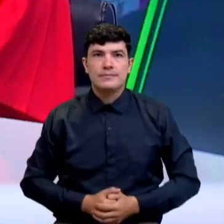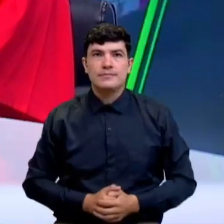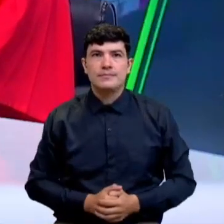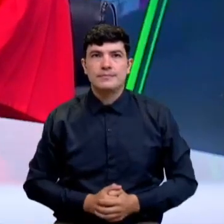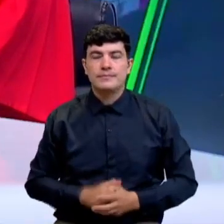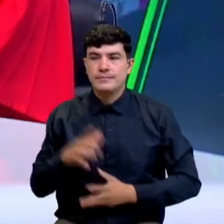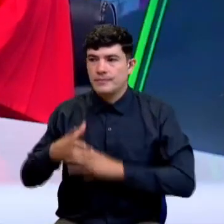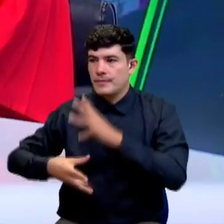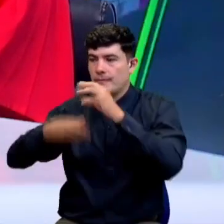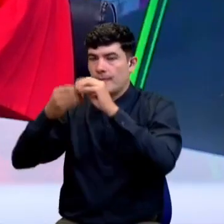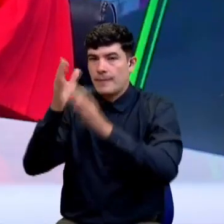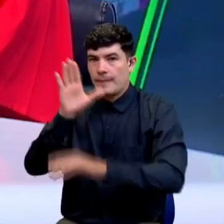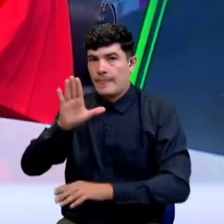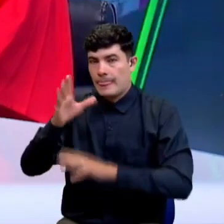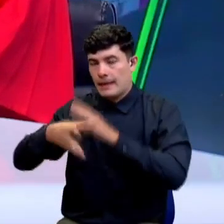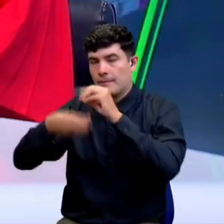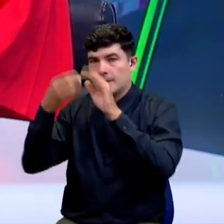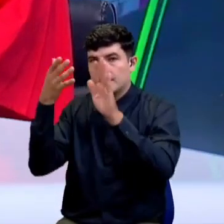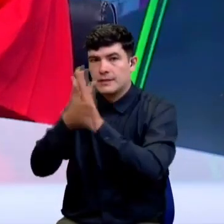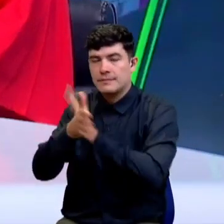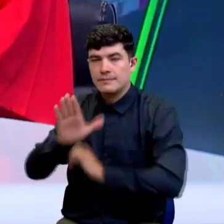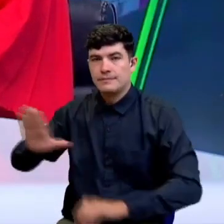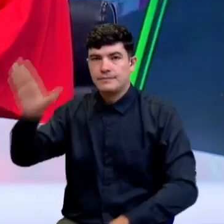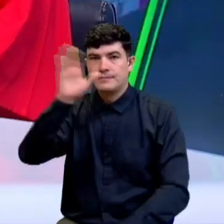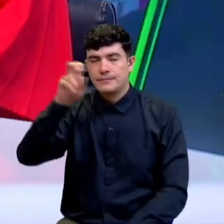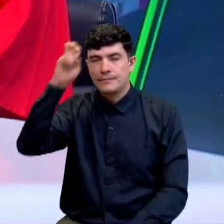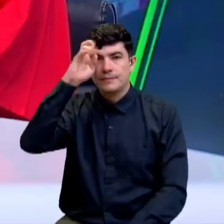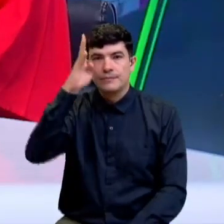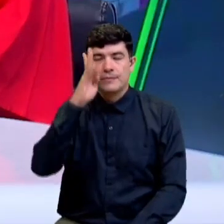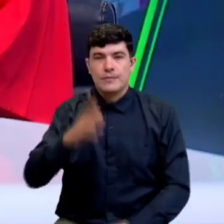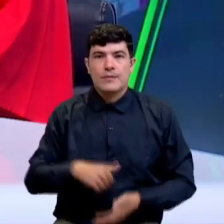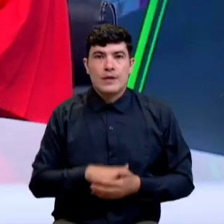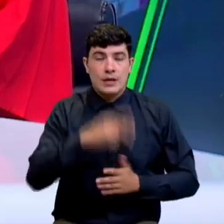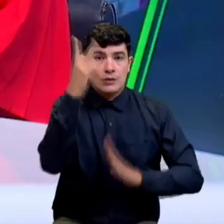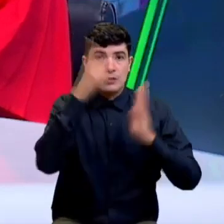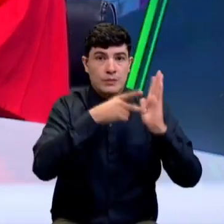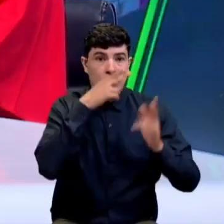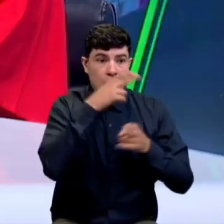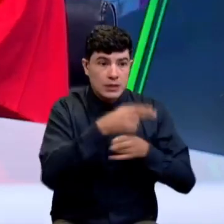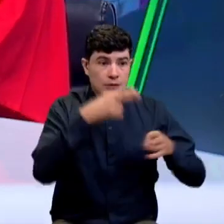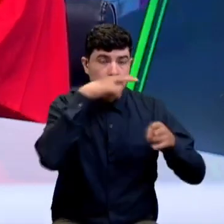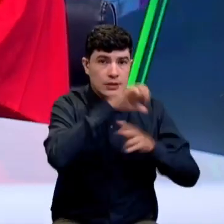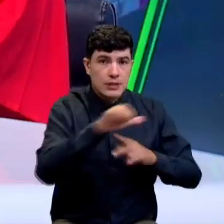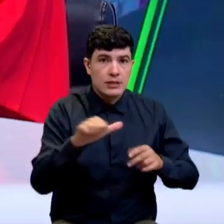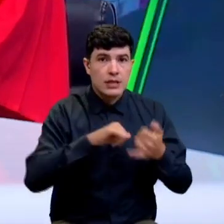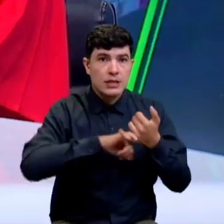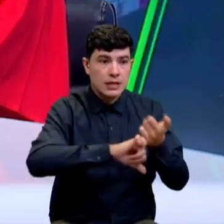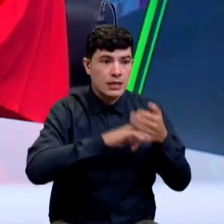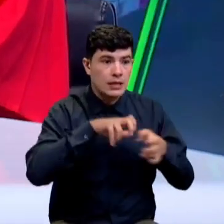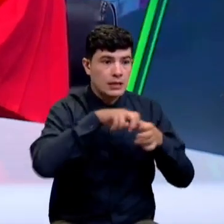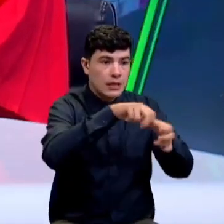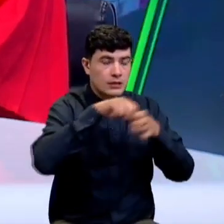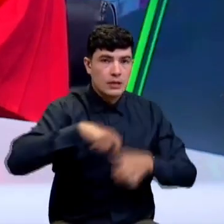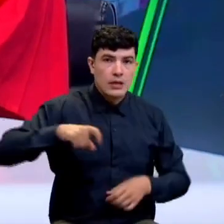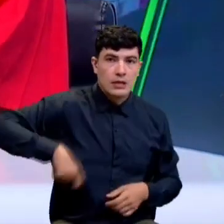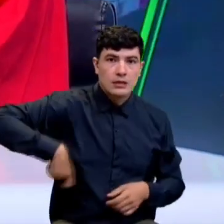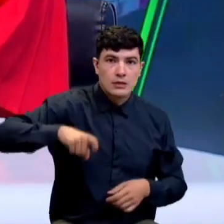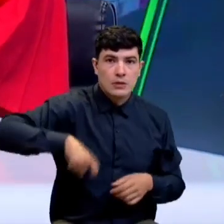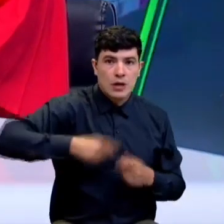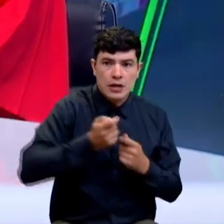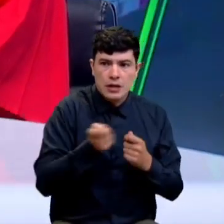Continuamos allí en Norte de Santander porque más de 2.000 niños dependen del transporte escolar fronterizo. Pues Oriente Noticias salió al